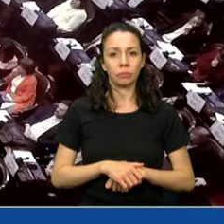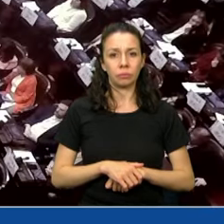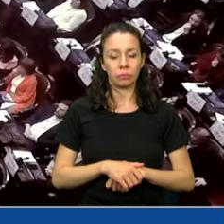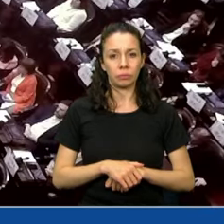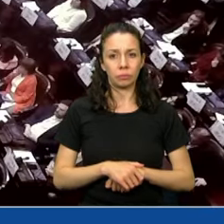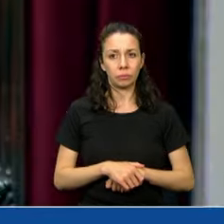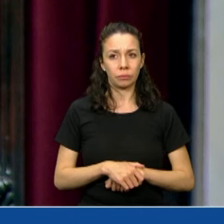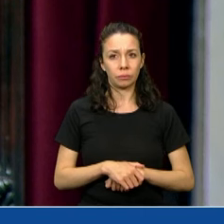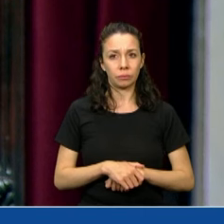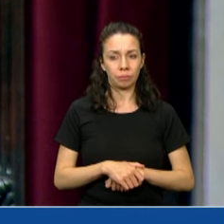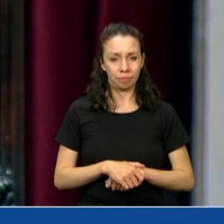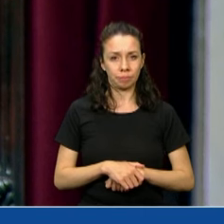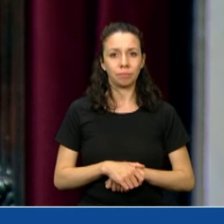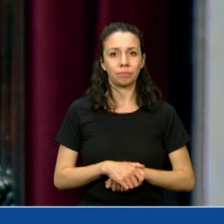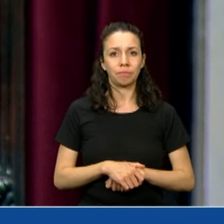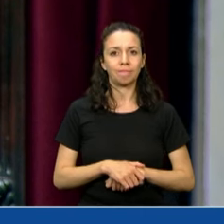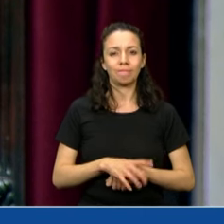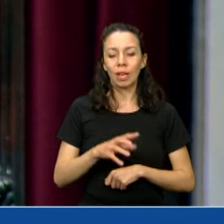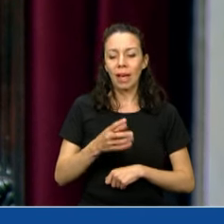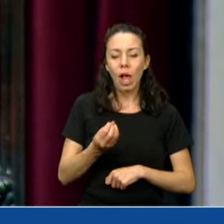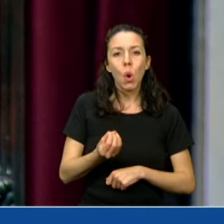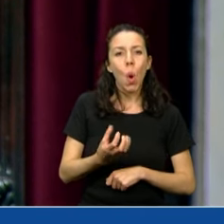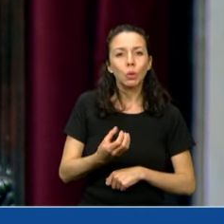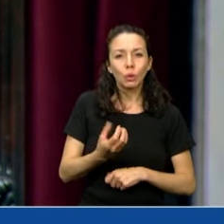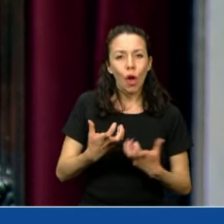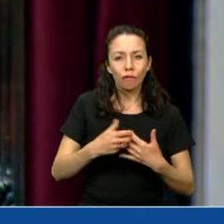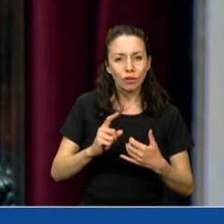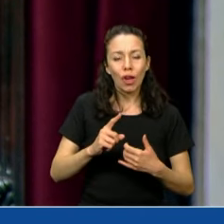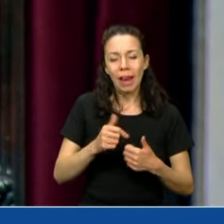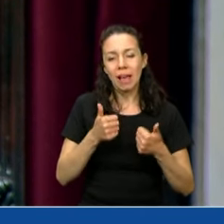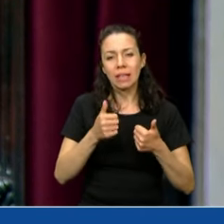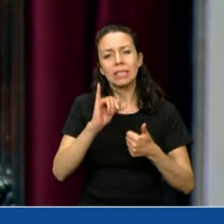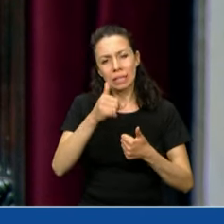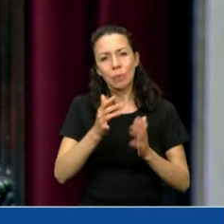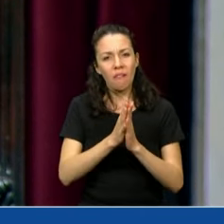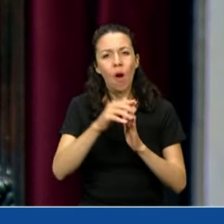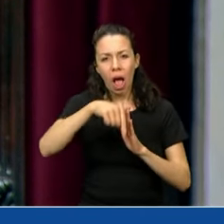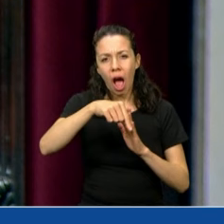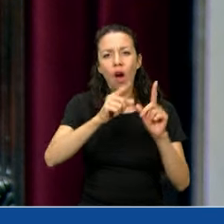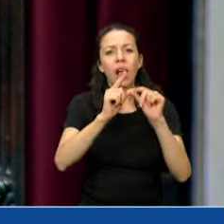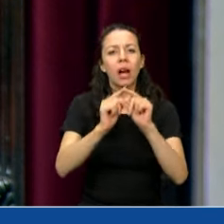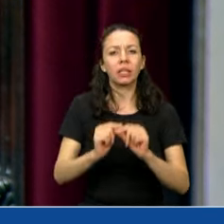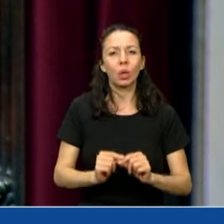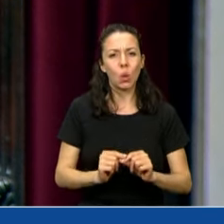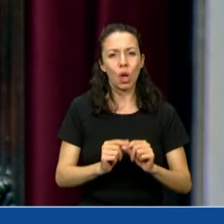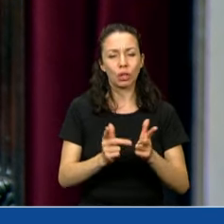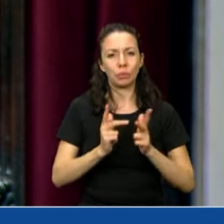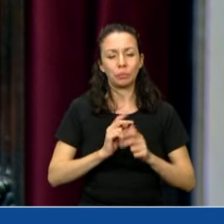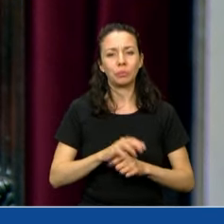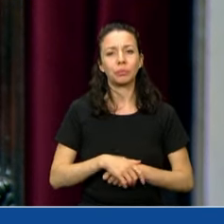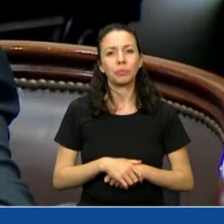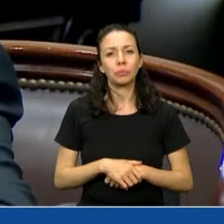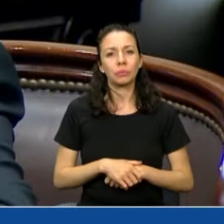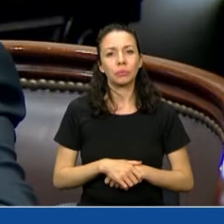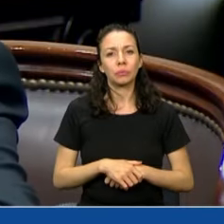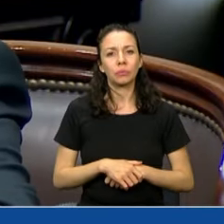35 si ahí está Anda la luz sí diputada mejor hagas ahora bien